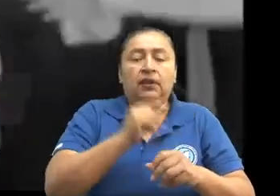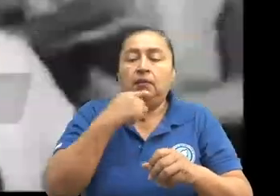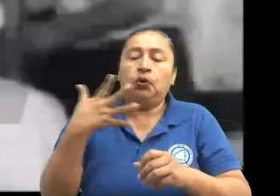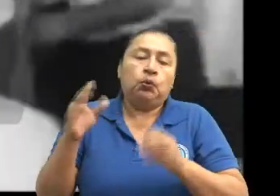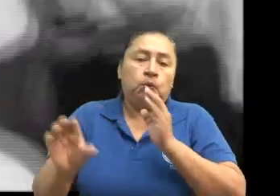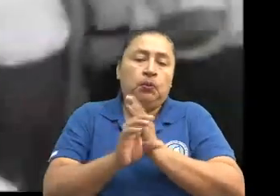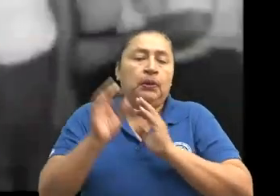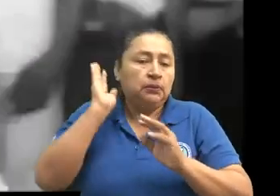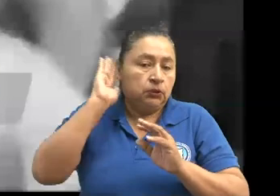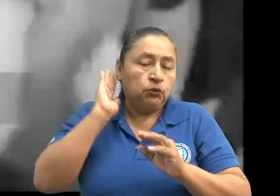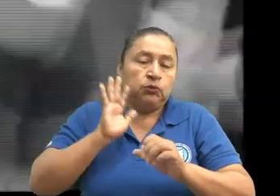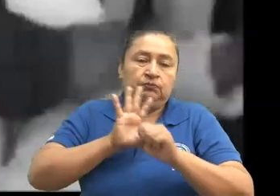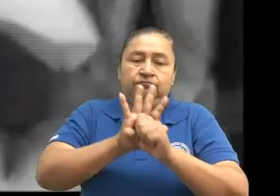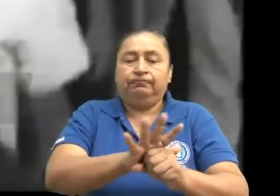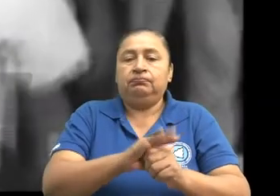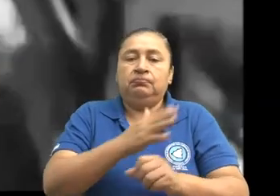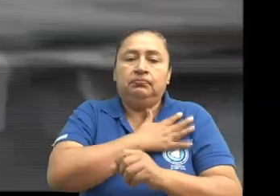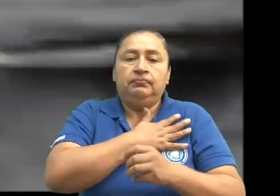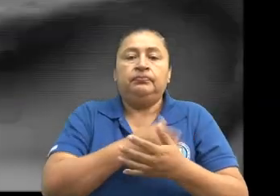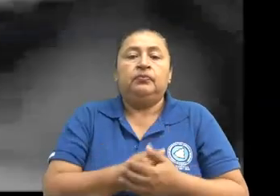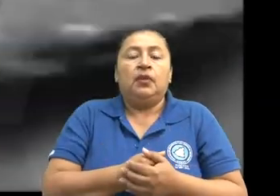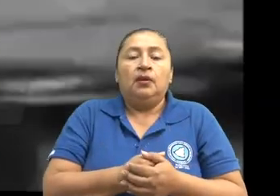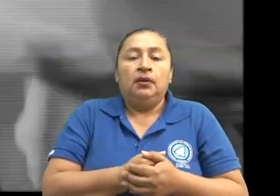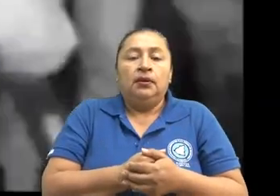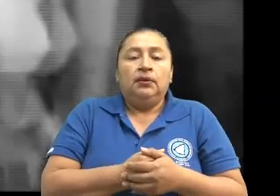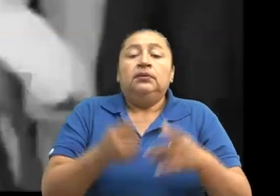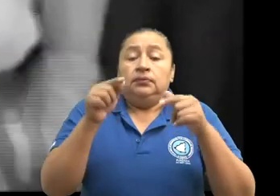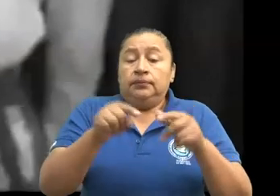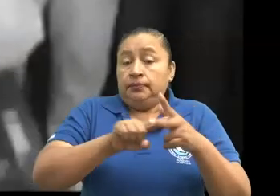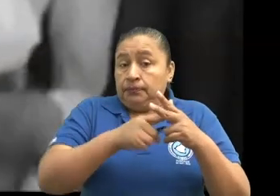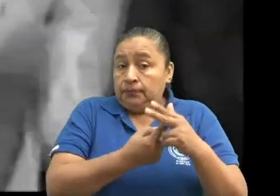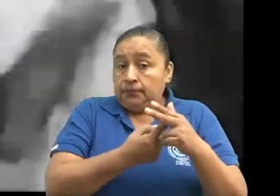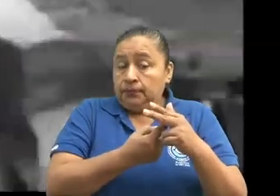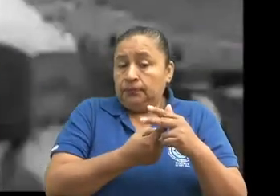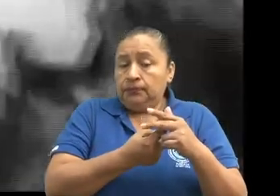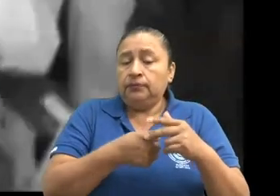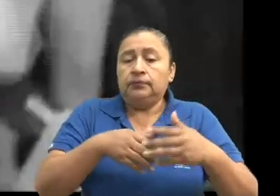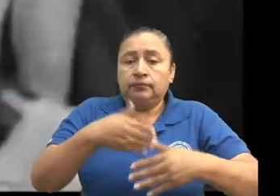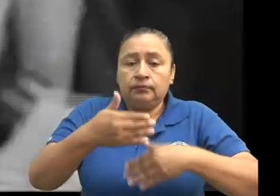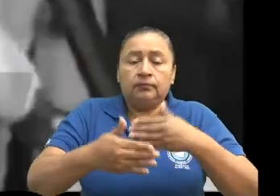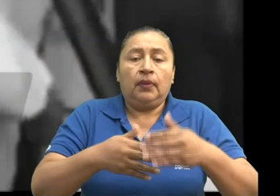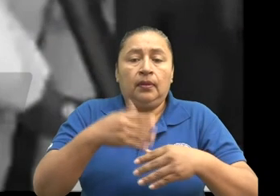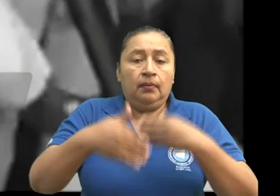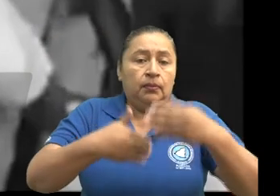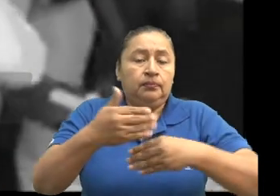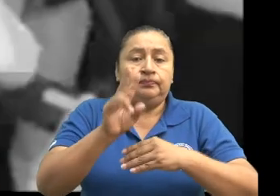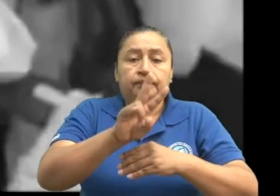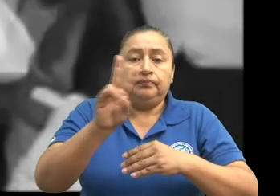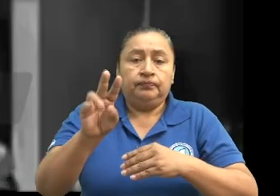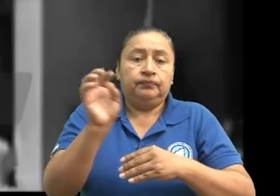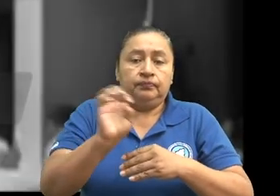represión de la Guardia de Somoza. Entonces, ahí comienza a desatarse, después del 22 de enero, toda esa